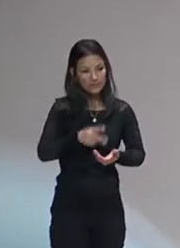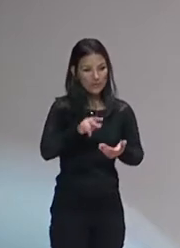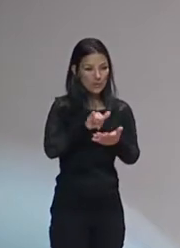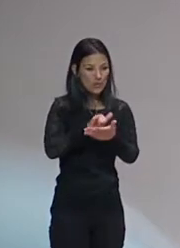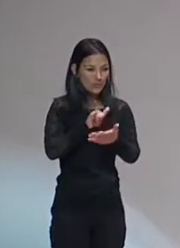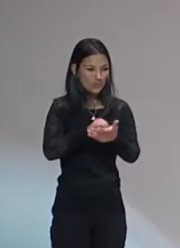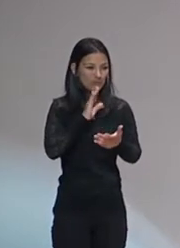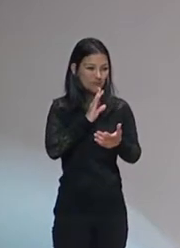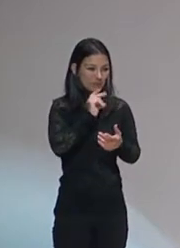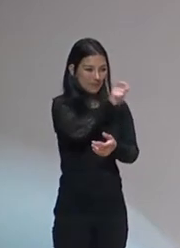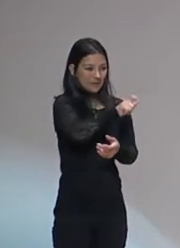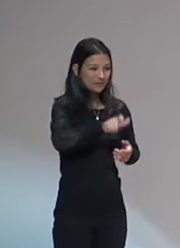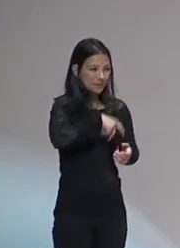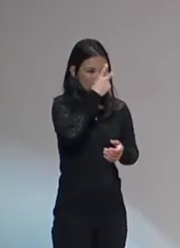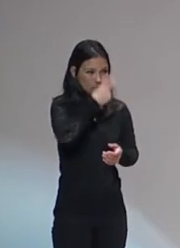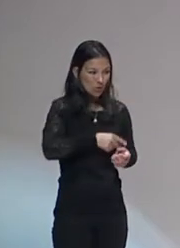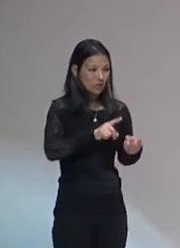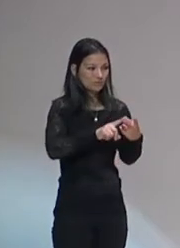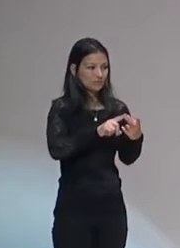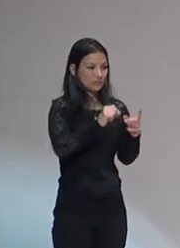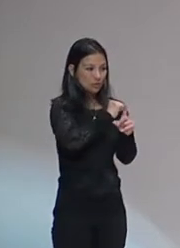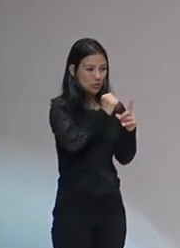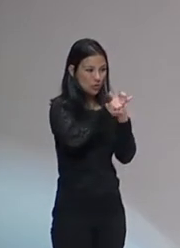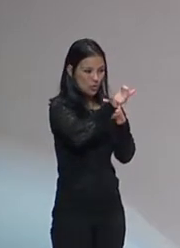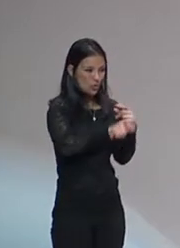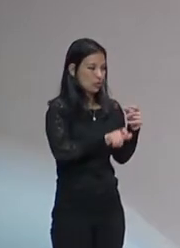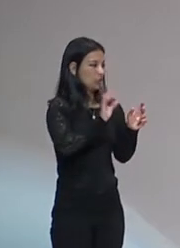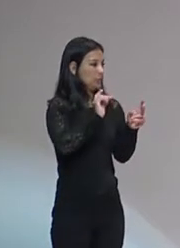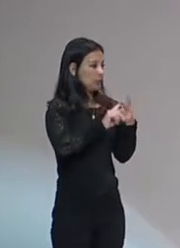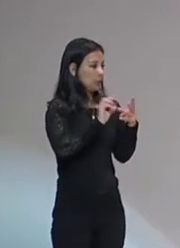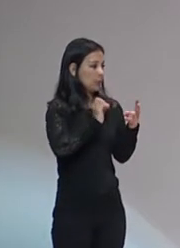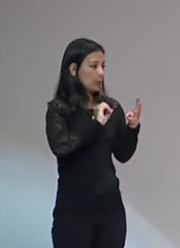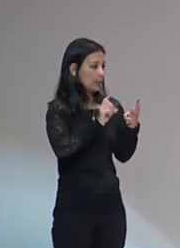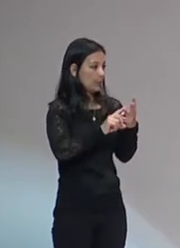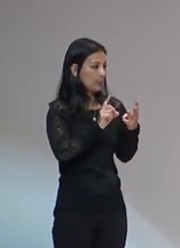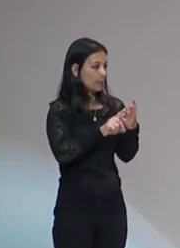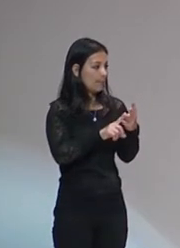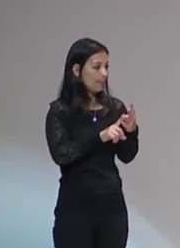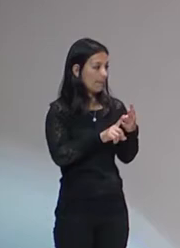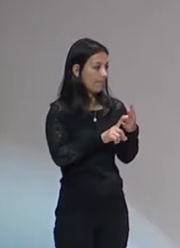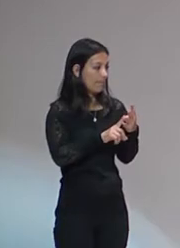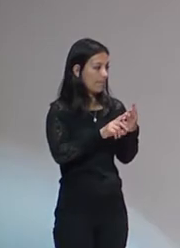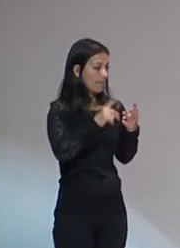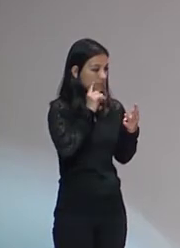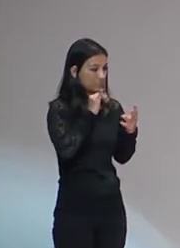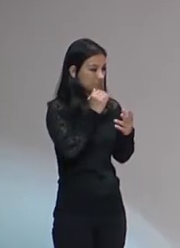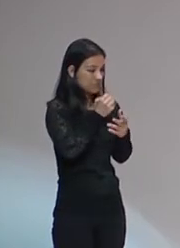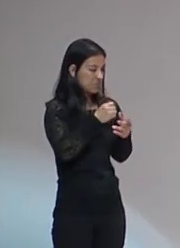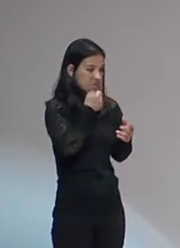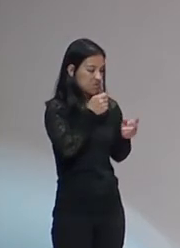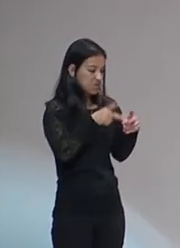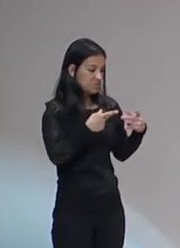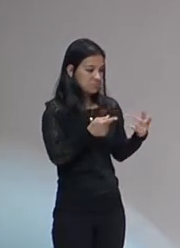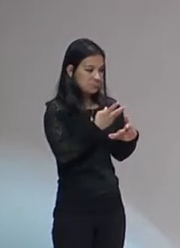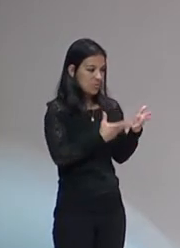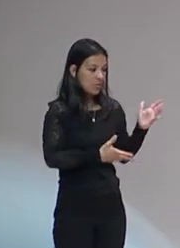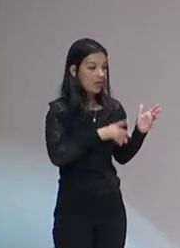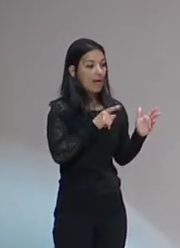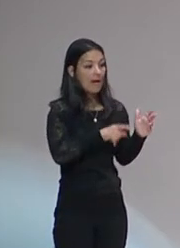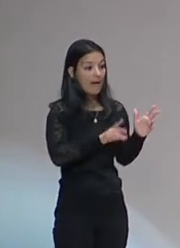los sociólogos y lo que ha dicho la prensa sobre un fenómeno. De esa manera podemos empezar a